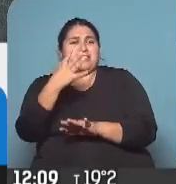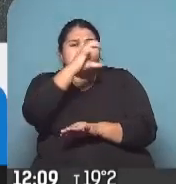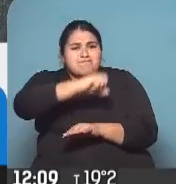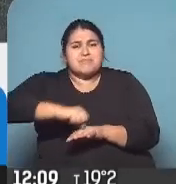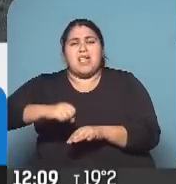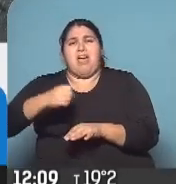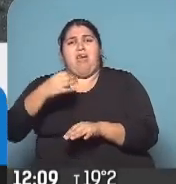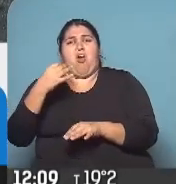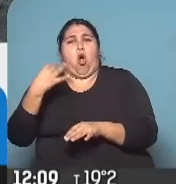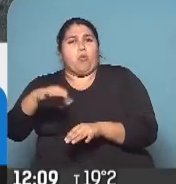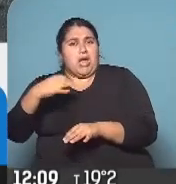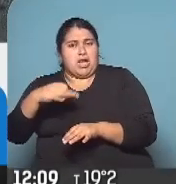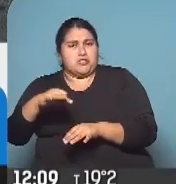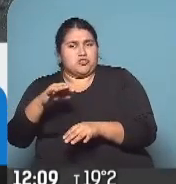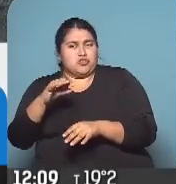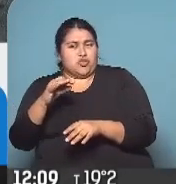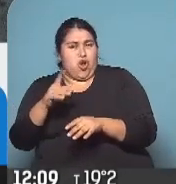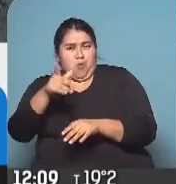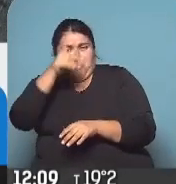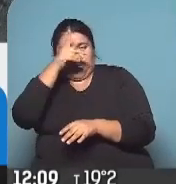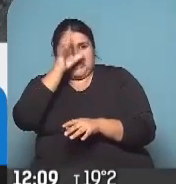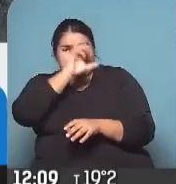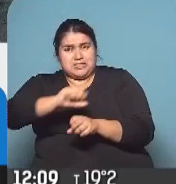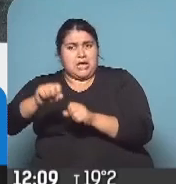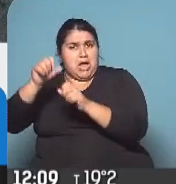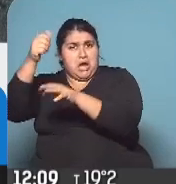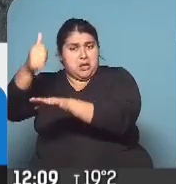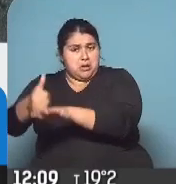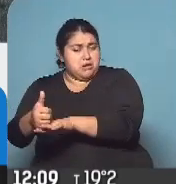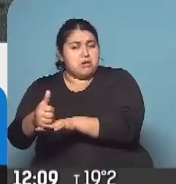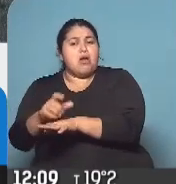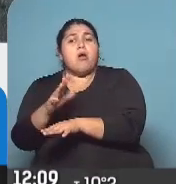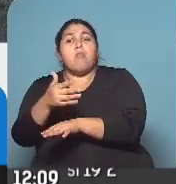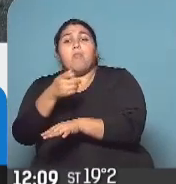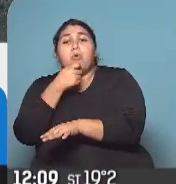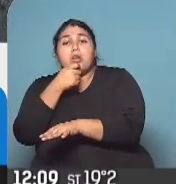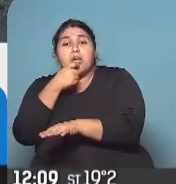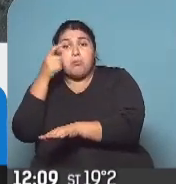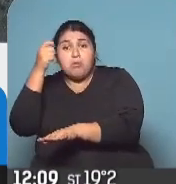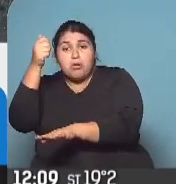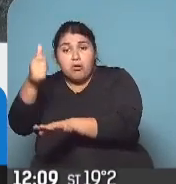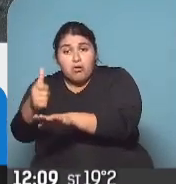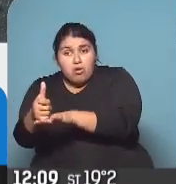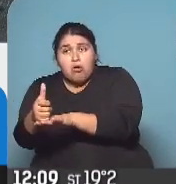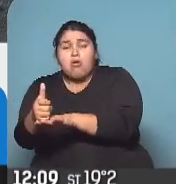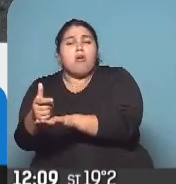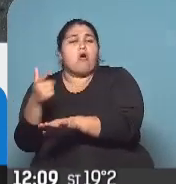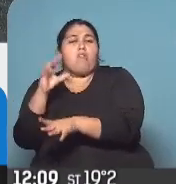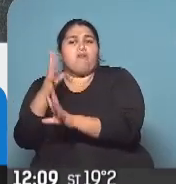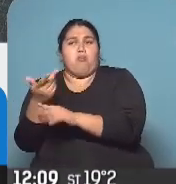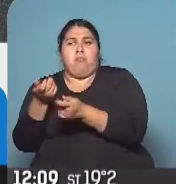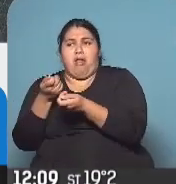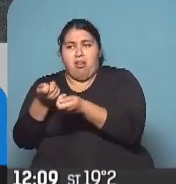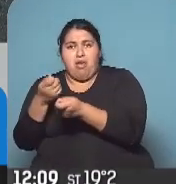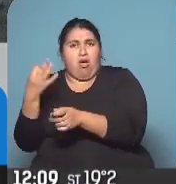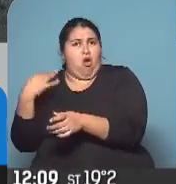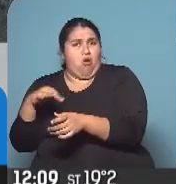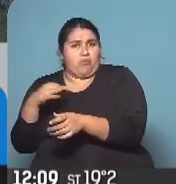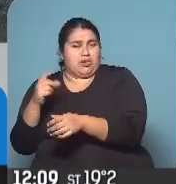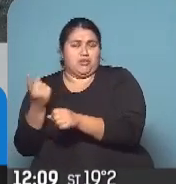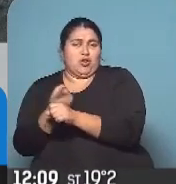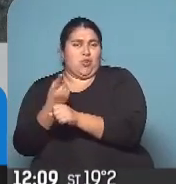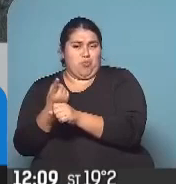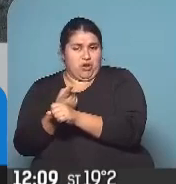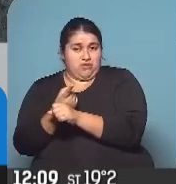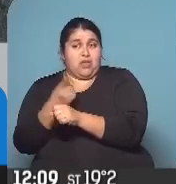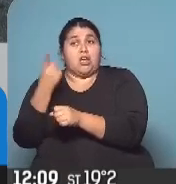ante el requerimiento de la justicia, si ella no se presenta no podría ser obligada por la fuerza pública a presentarse y el